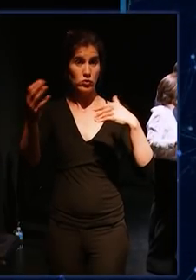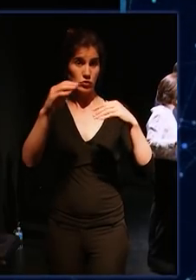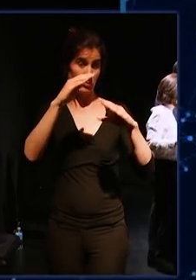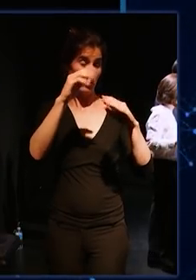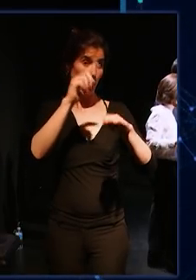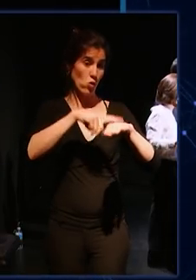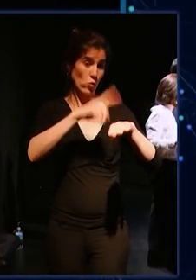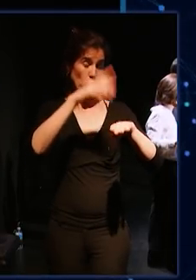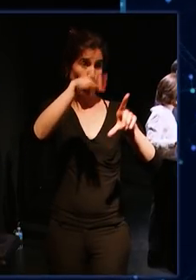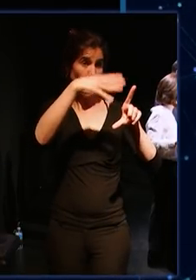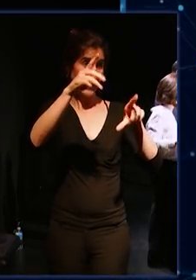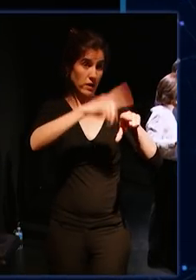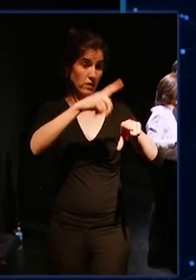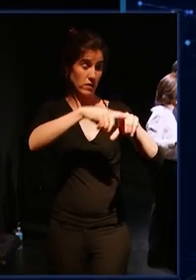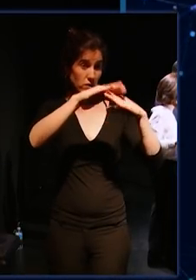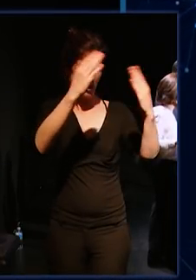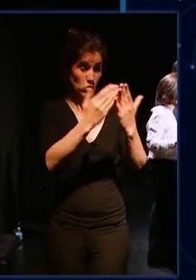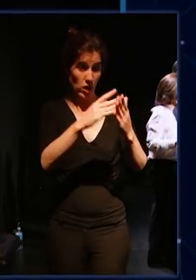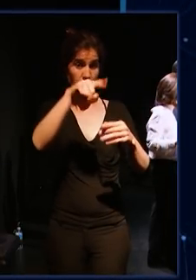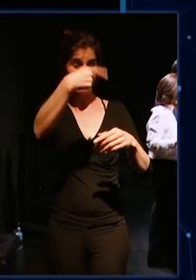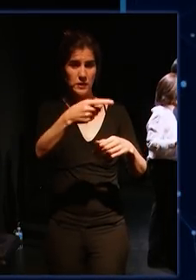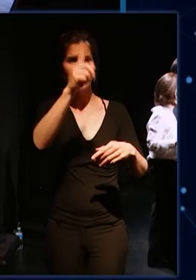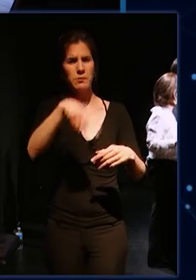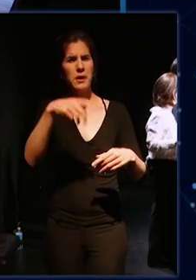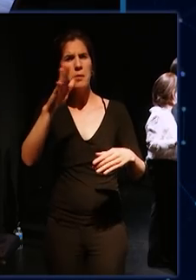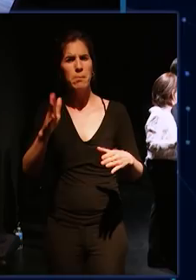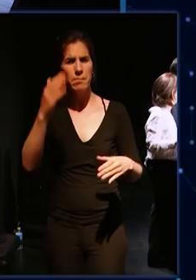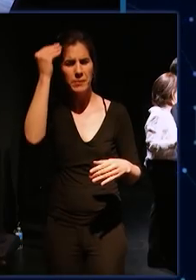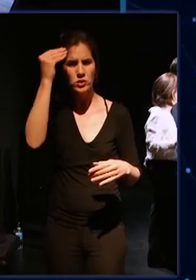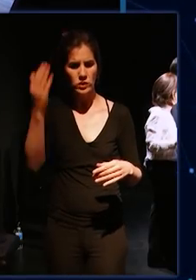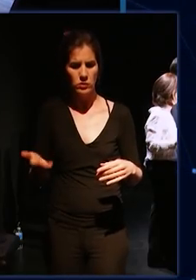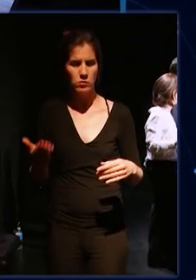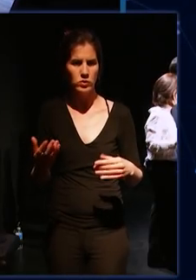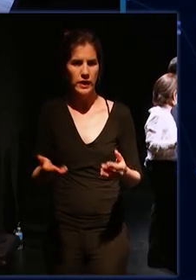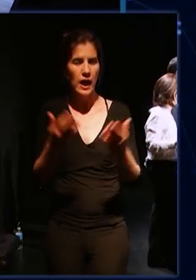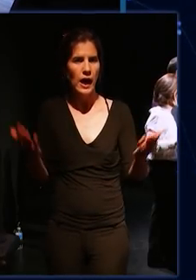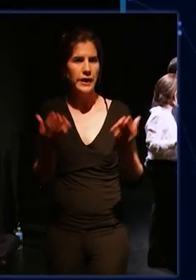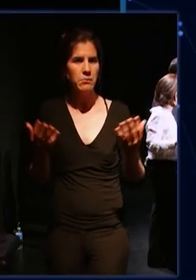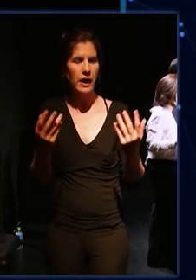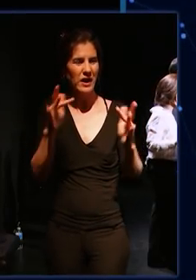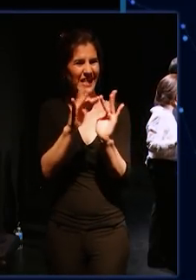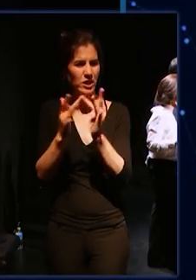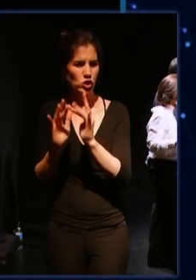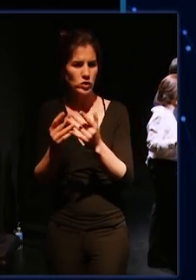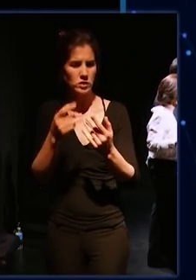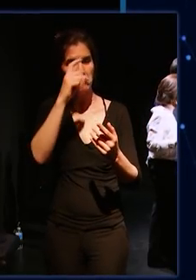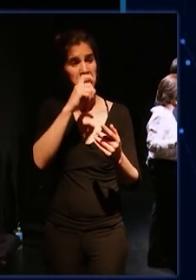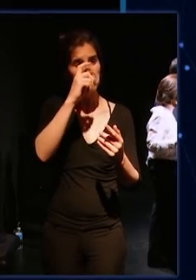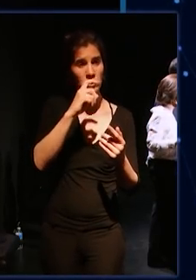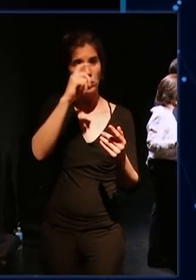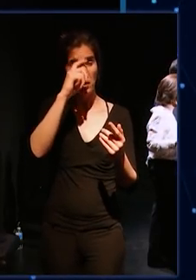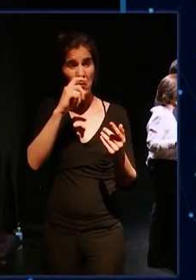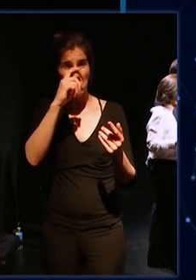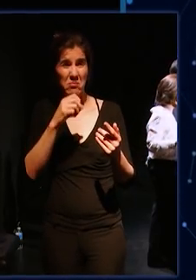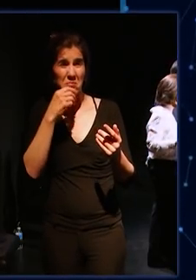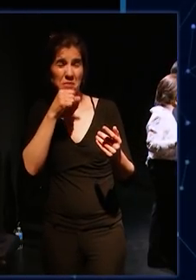que es fundamental fomentar las relaciones intergeneracionales a través del deporte. Molt bé. Vera Cruz Miranda, del Partit Popular, i després Ana Costa,